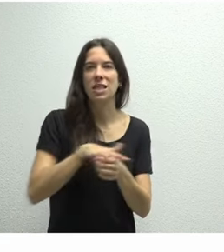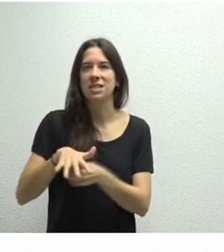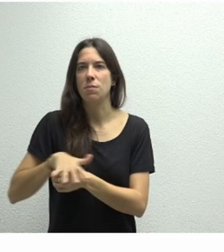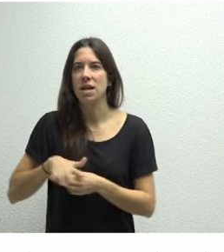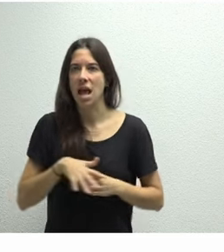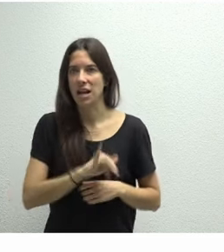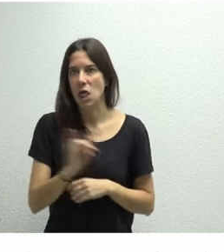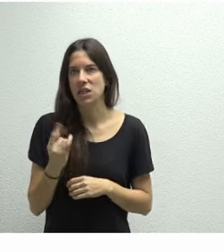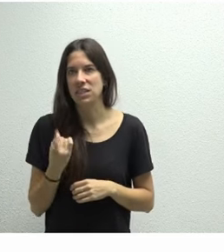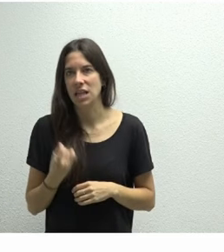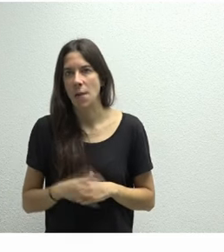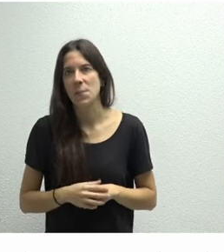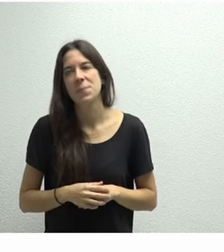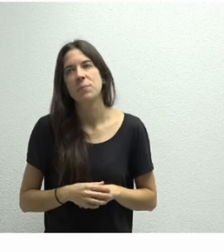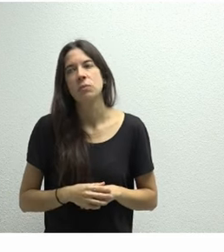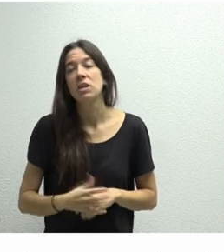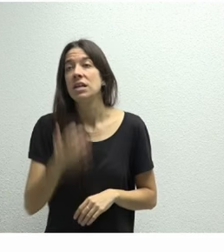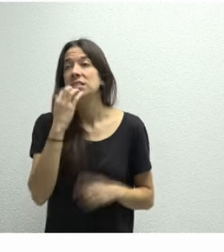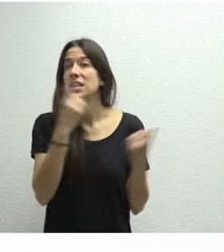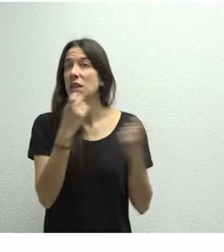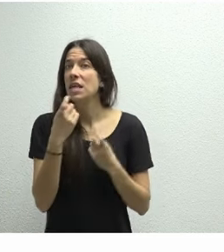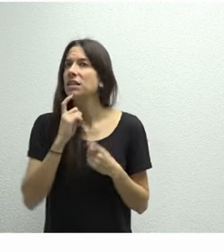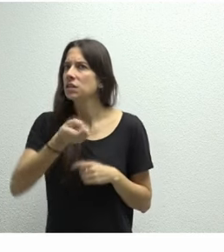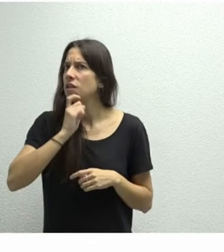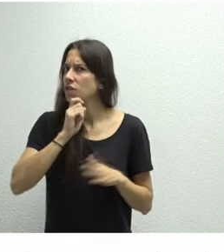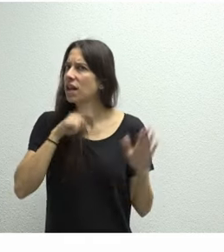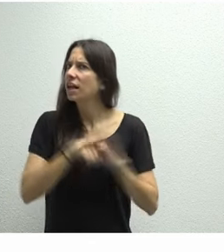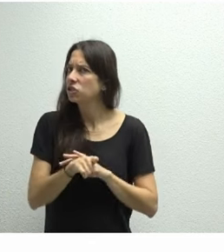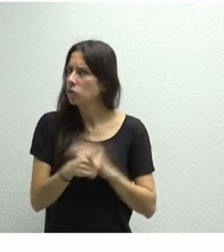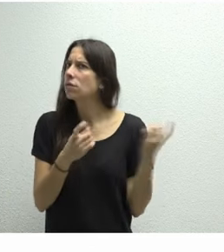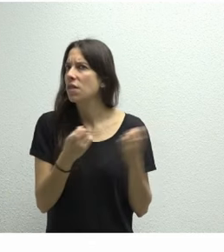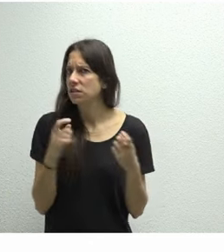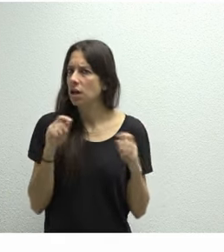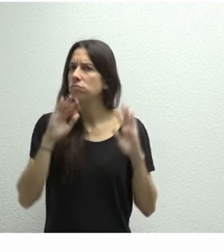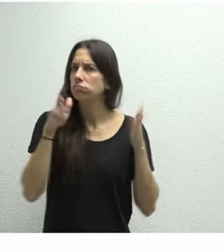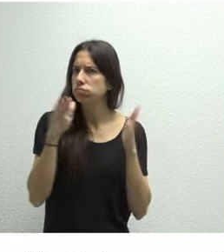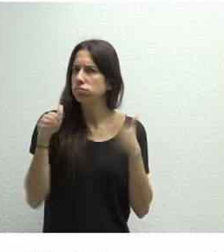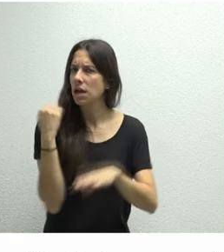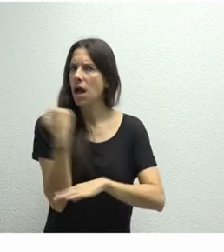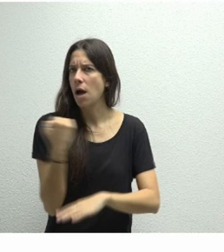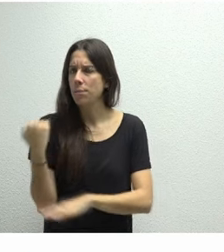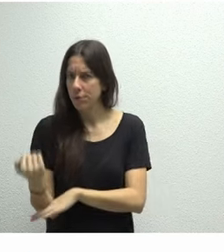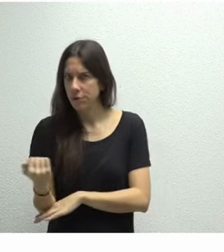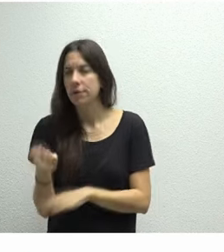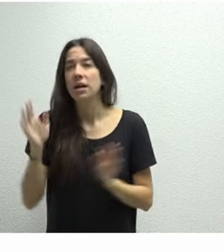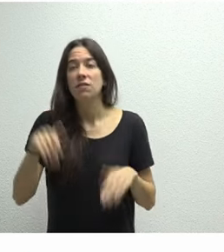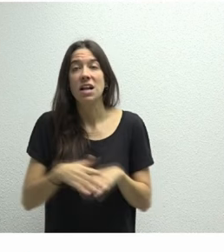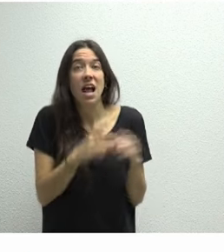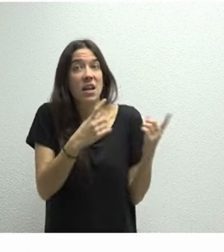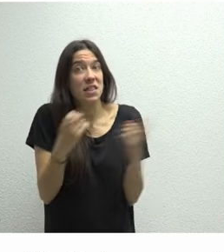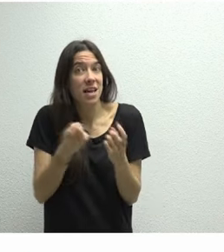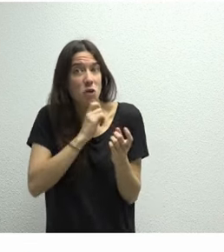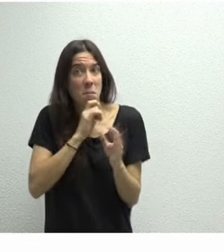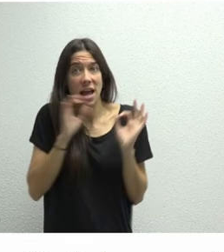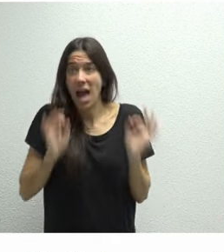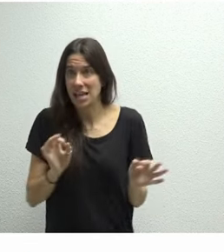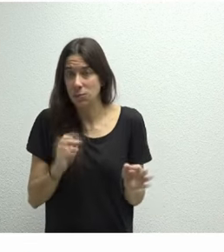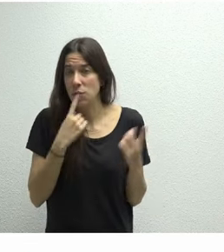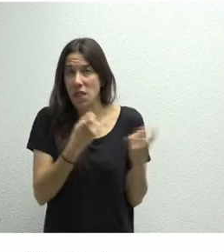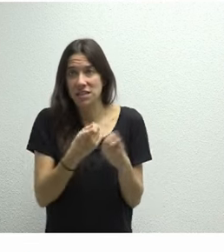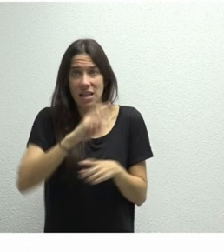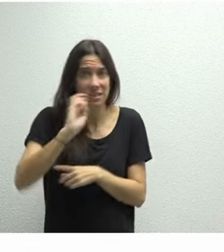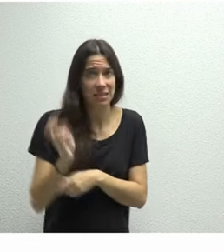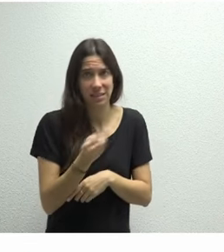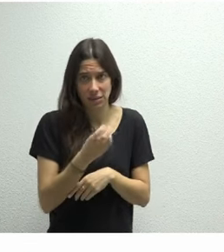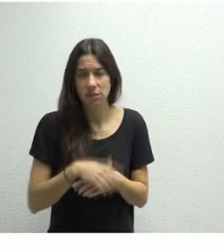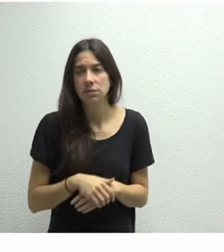cuando las necesidades son de difícil gestión No eso define la necesidad compleja pero quio